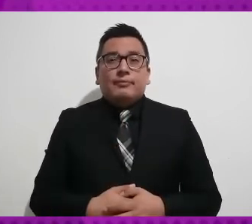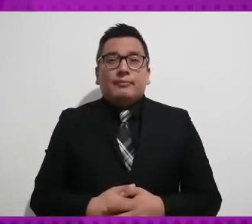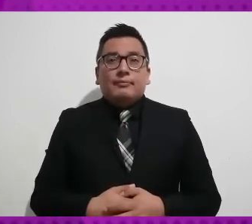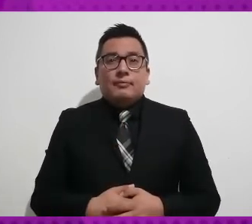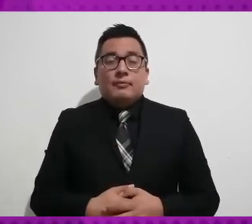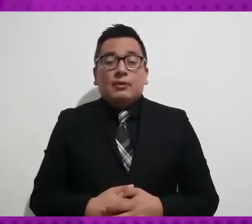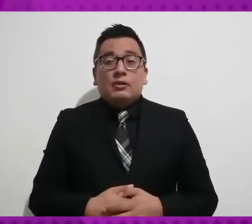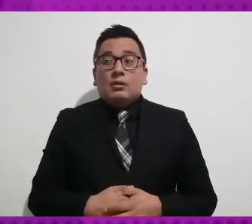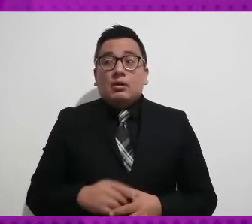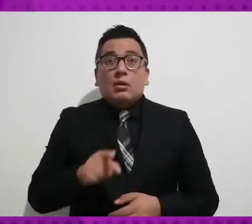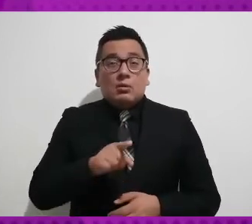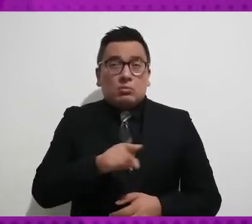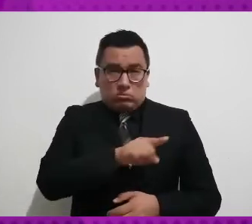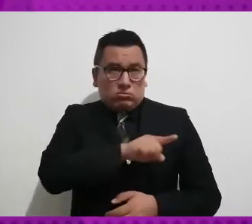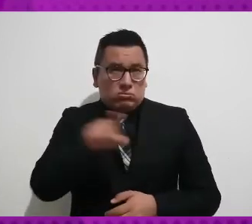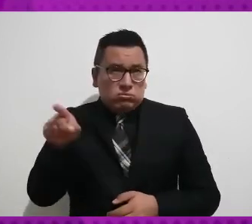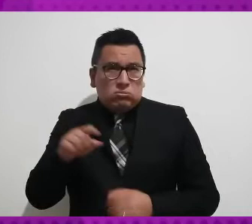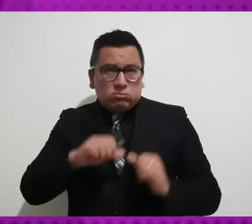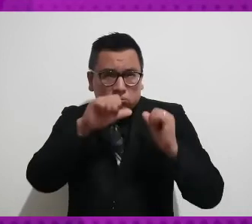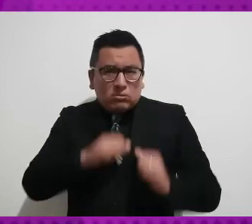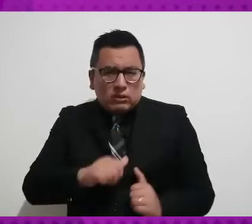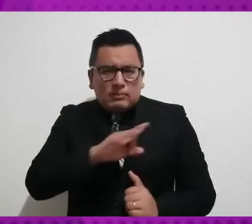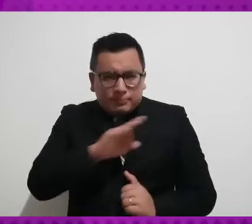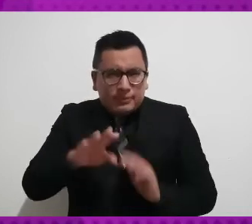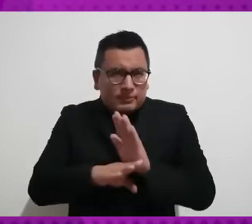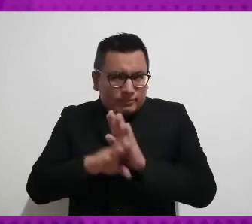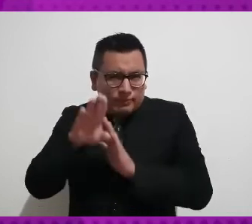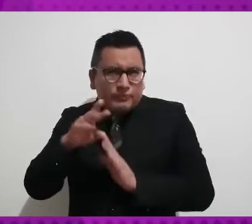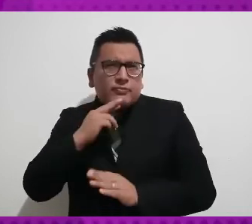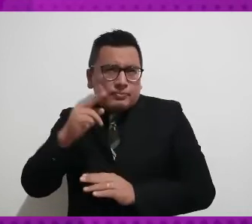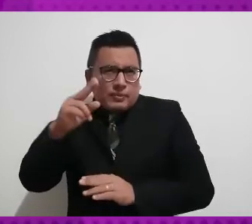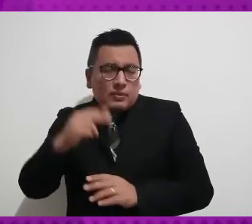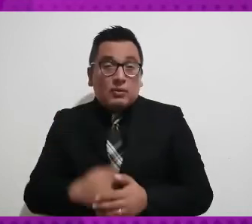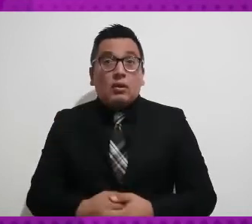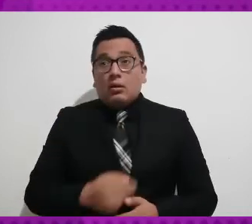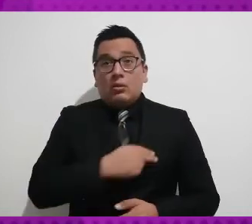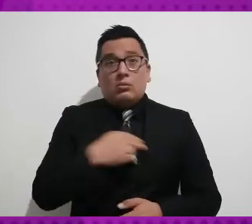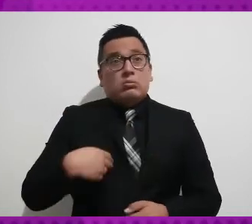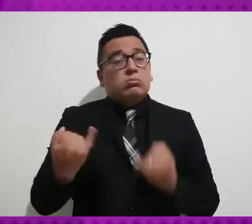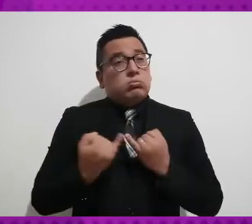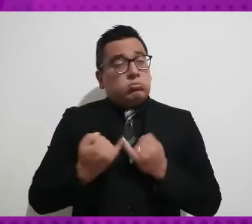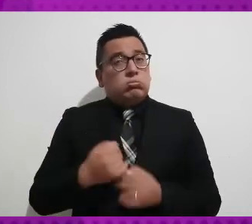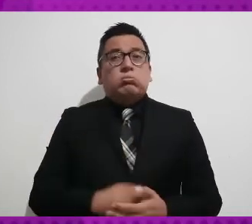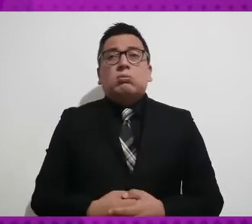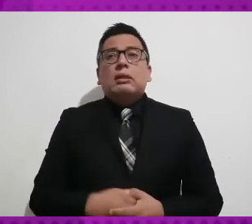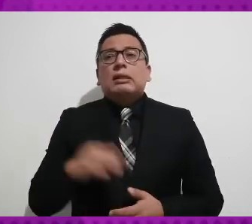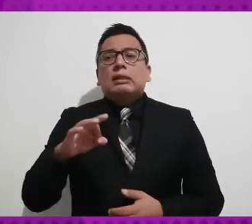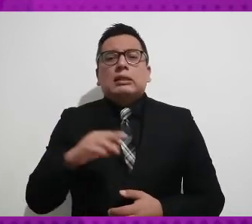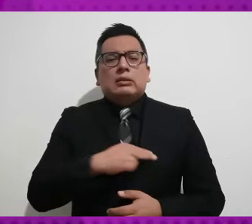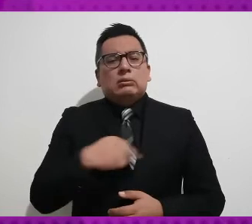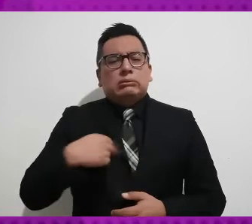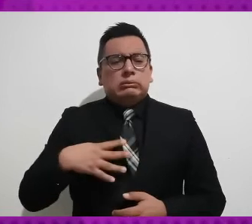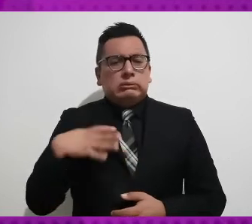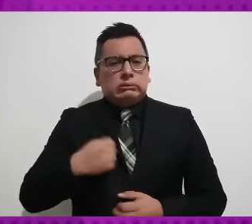ustedes, también para nosotros. Creo que nosotros podemos hacer un esfuerzo mayor como medios de comunicación para involucrarnos más en